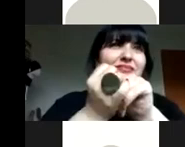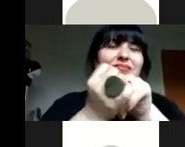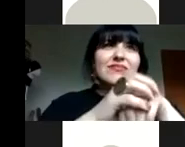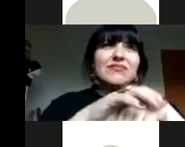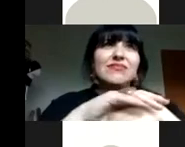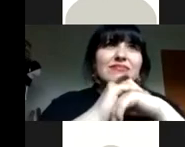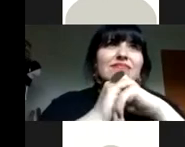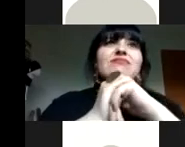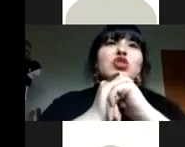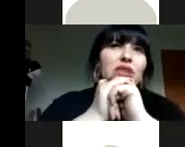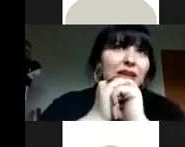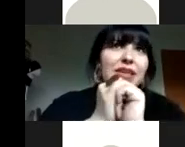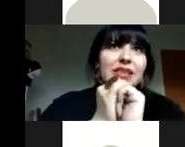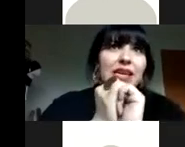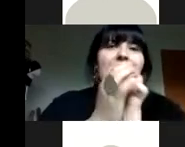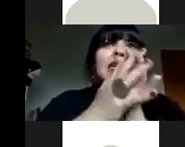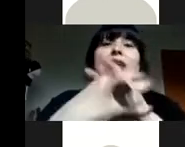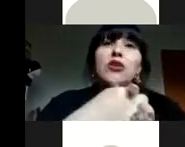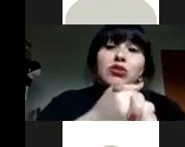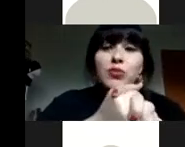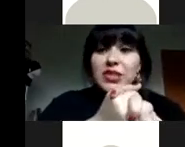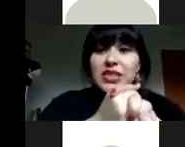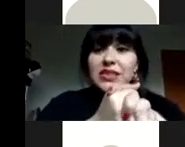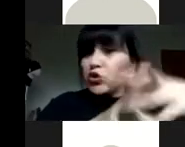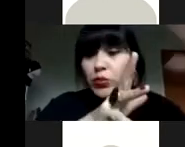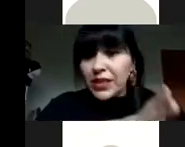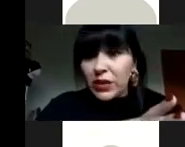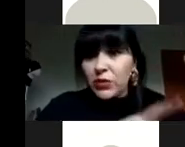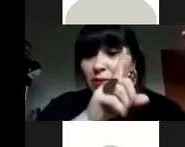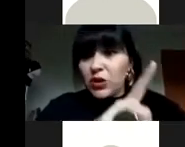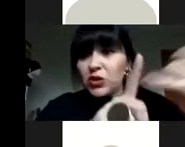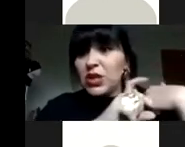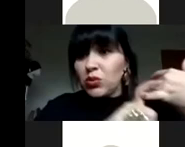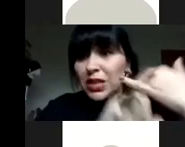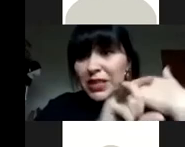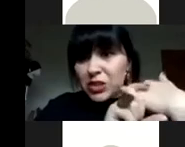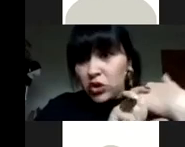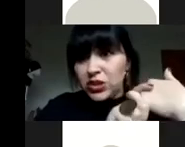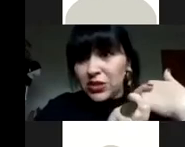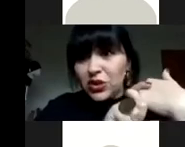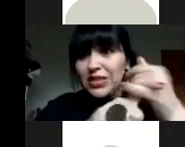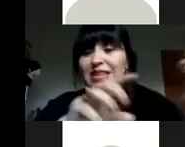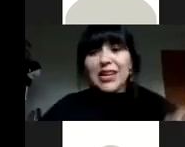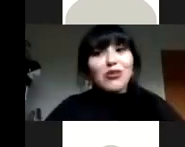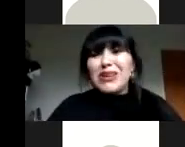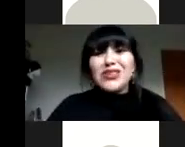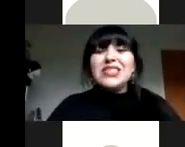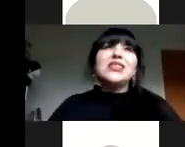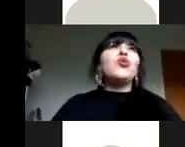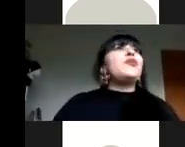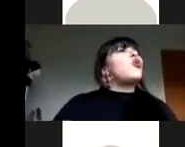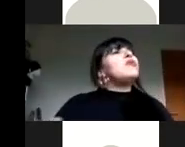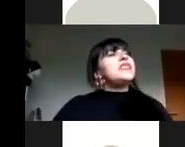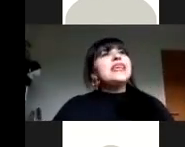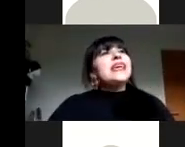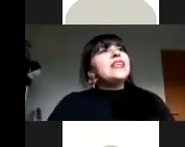nervioso central. Totalmente. Y lo otro importante, súper de acuerdo, primero que todo es un depresor, ¿no es cierto? Cuando dicen, oye,